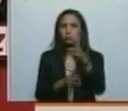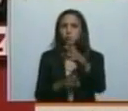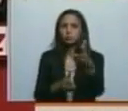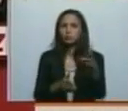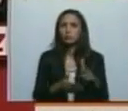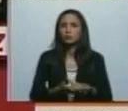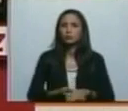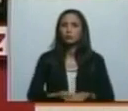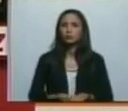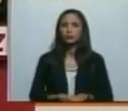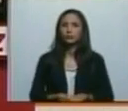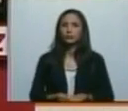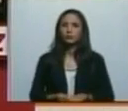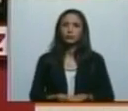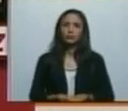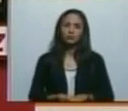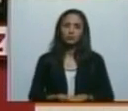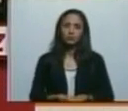colaterales.